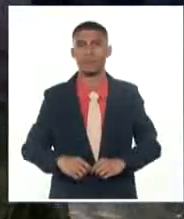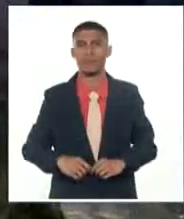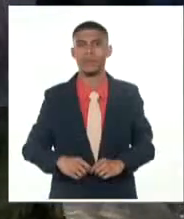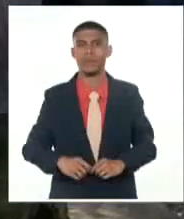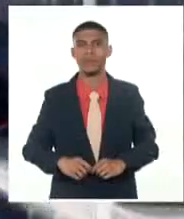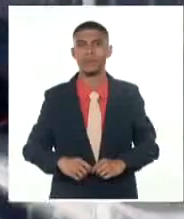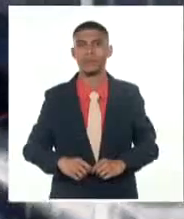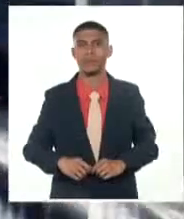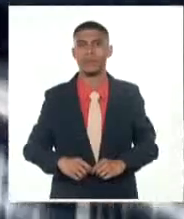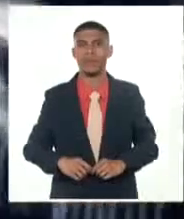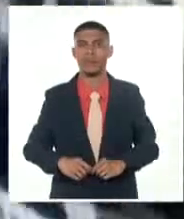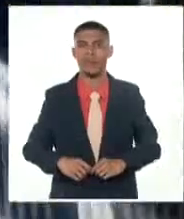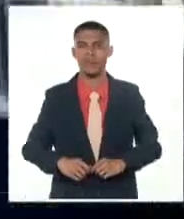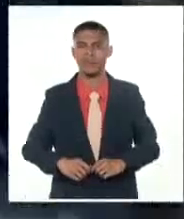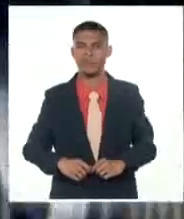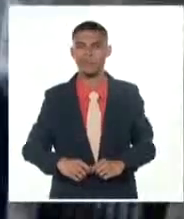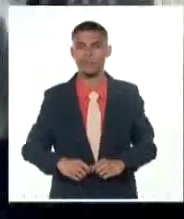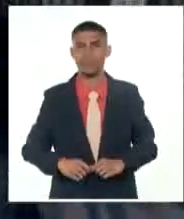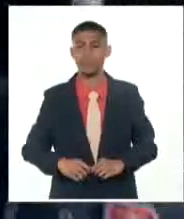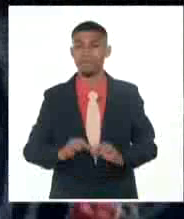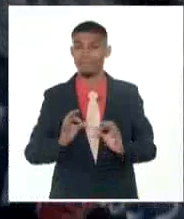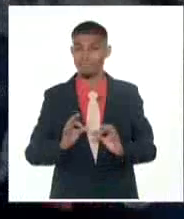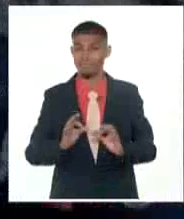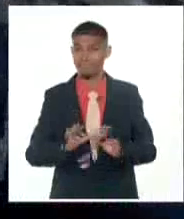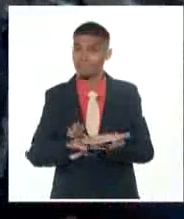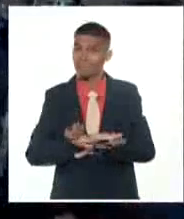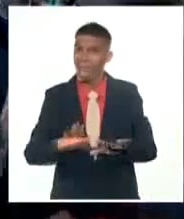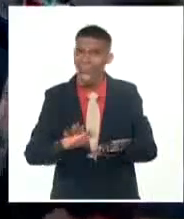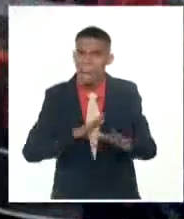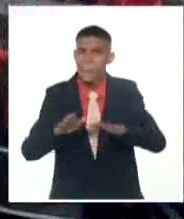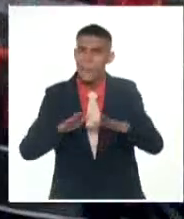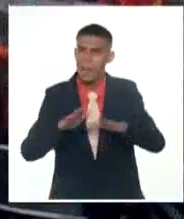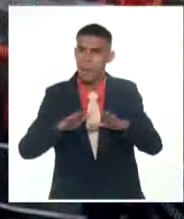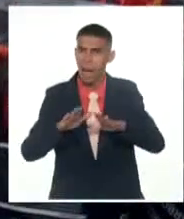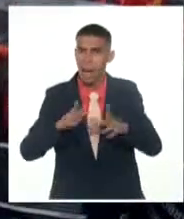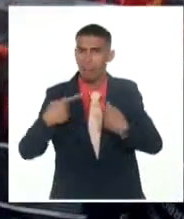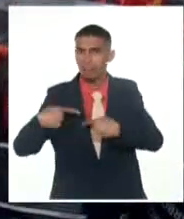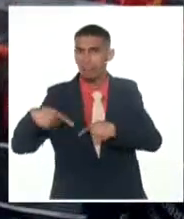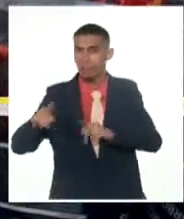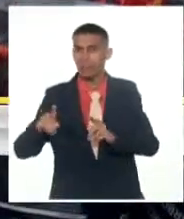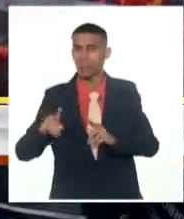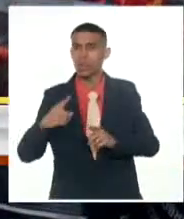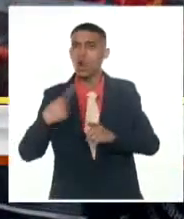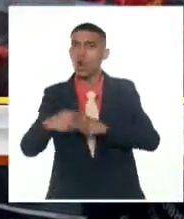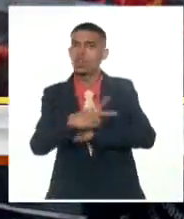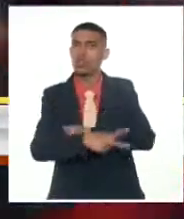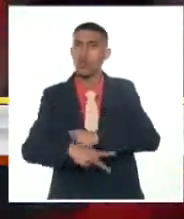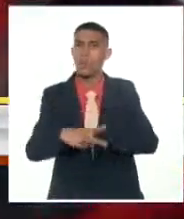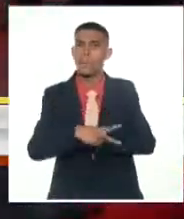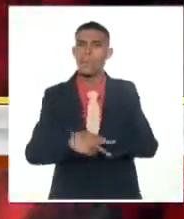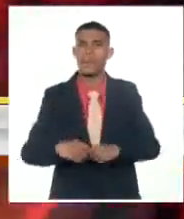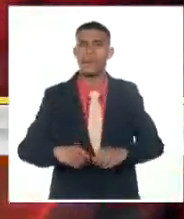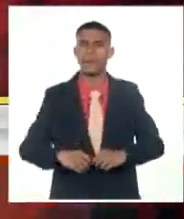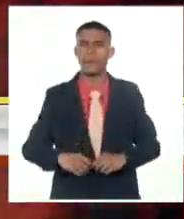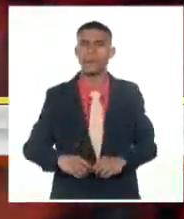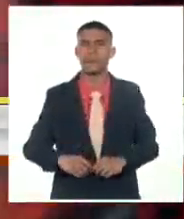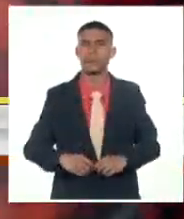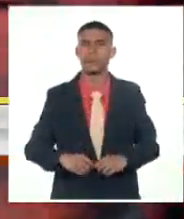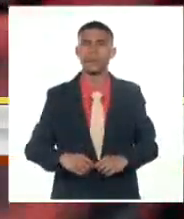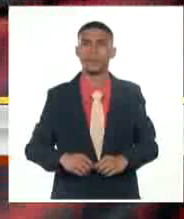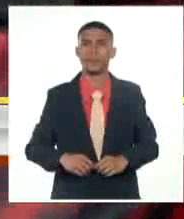Unas 80 toneladas están listas para embarcarse allí en de los mares. Hace varios años que el agropecuario Orquita del municipio Cienfueguero de